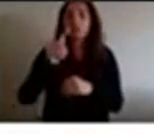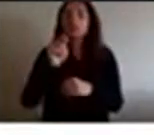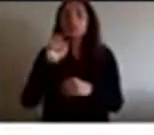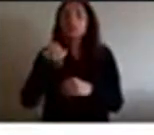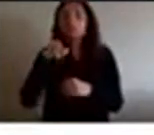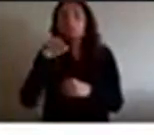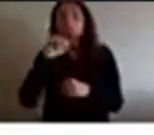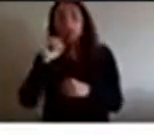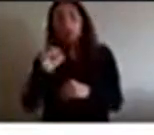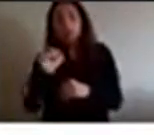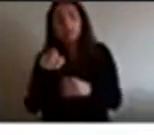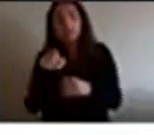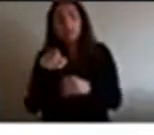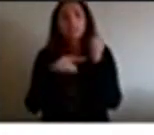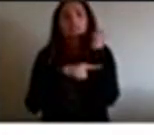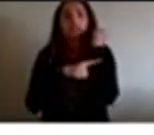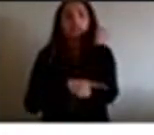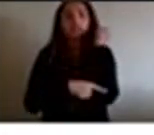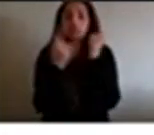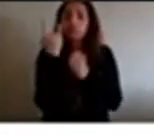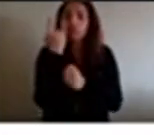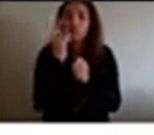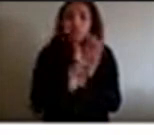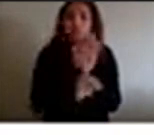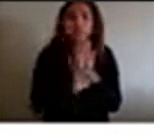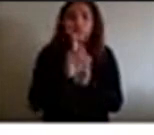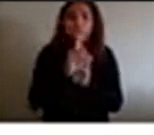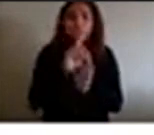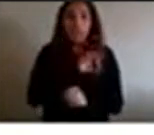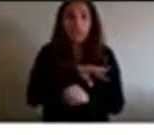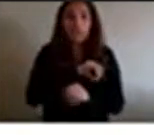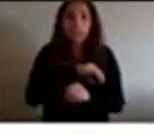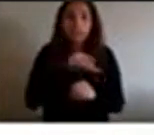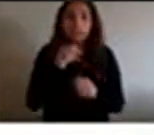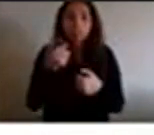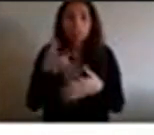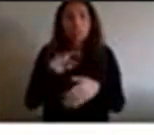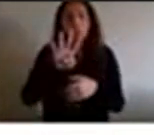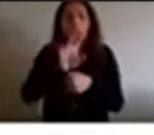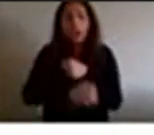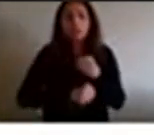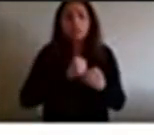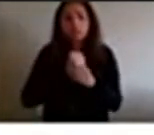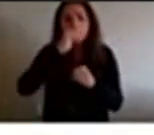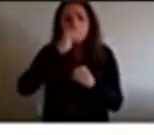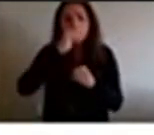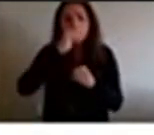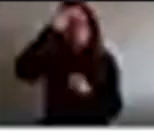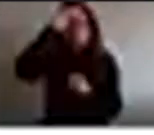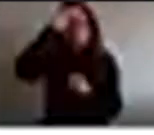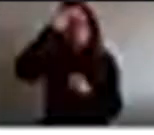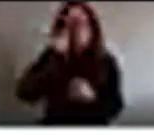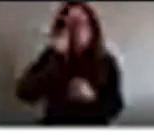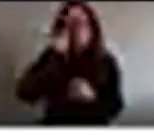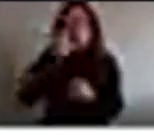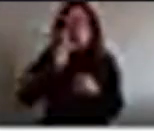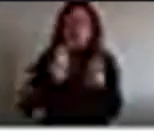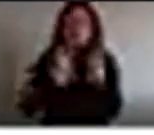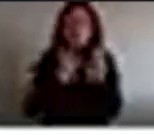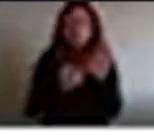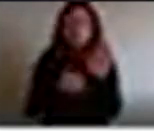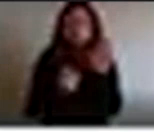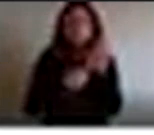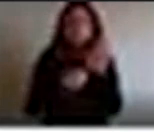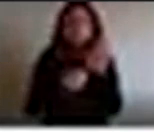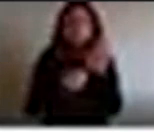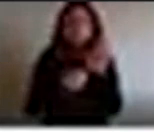del Desarrollo, que en el año 2017 cuenta con más de 4 años de experiencia en materias tributarias y actualmente